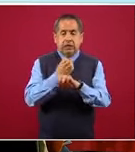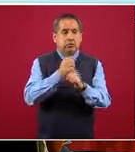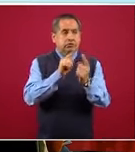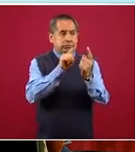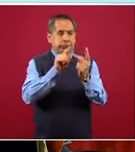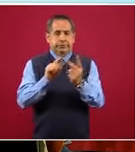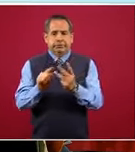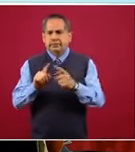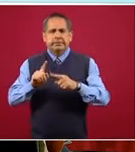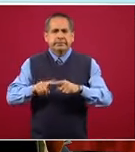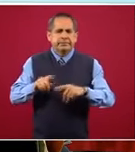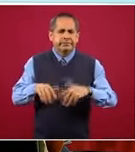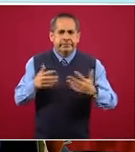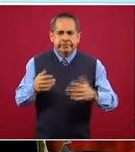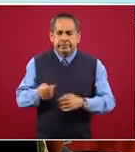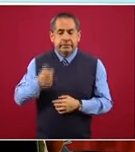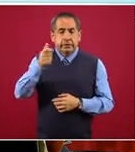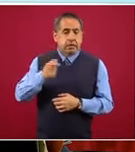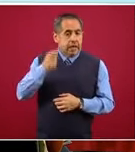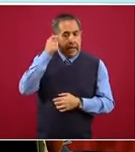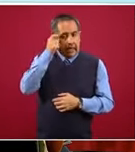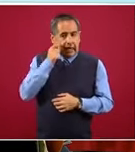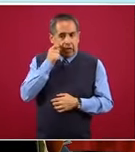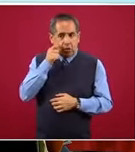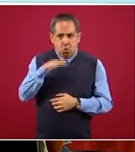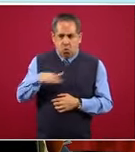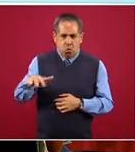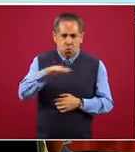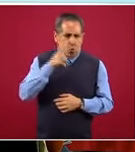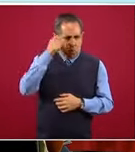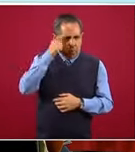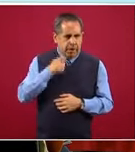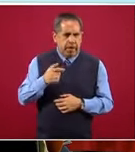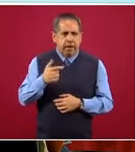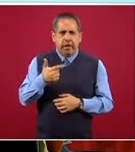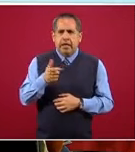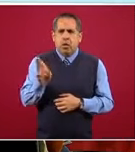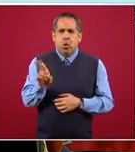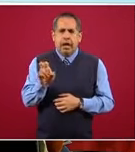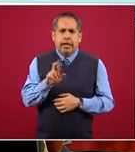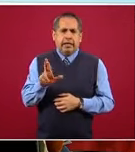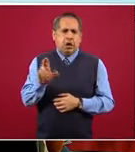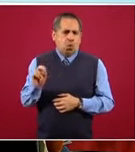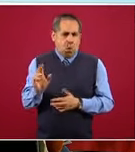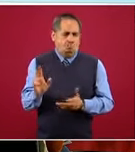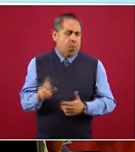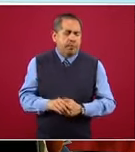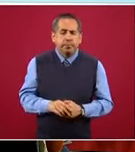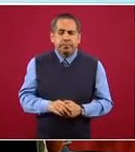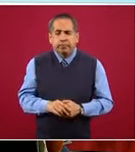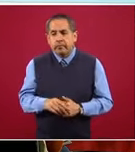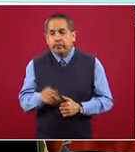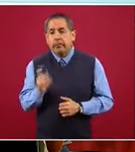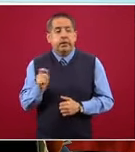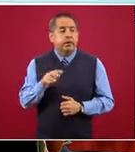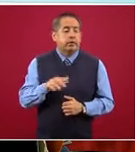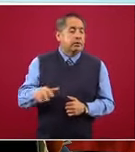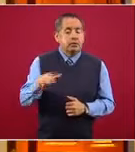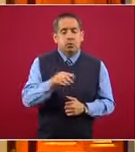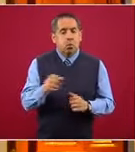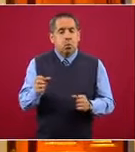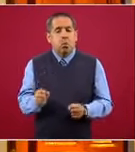día de hoy. El primero de ellos es el estado de Guerrero. Veamos también aquí sus casos, todos los casos que en